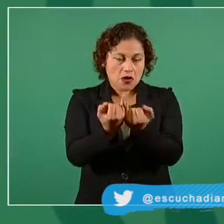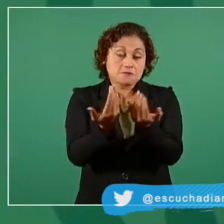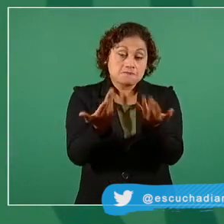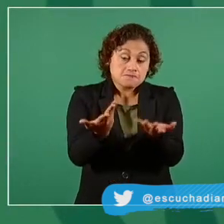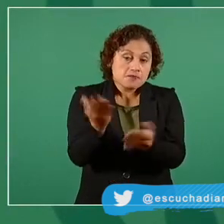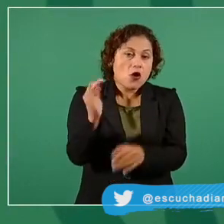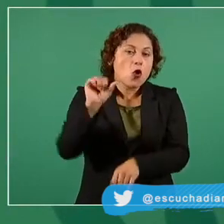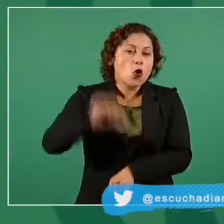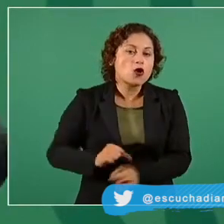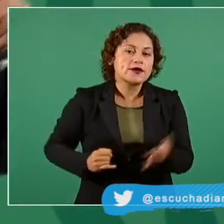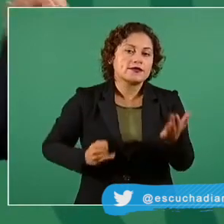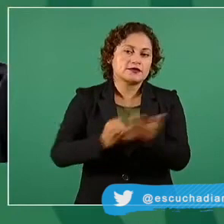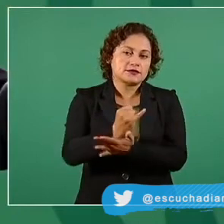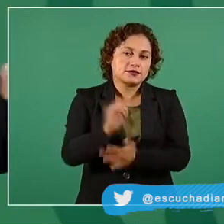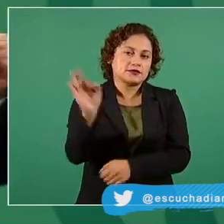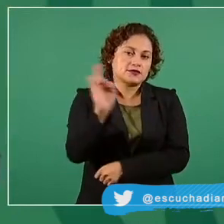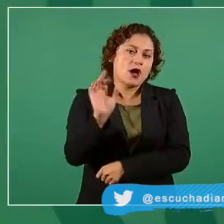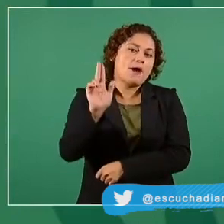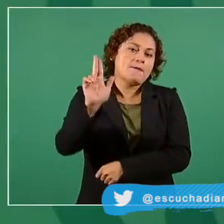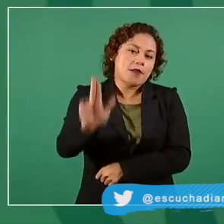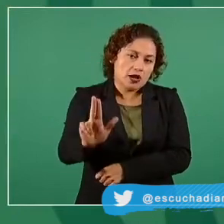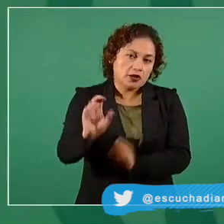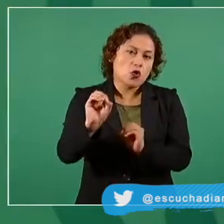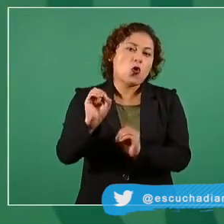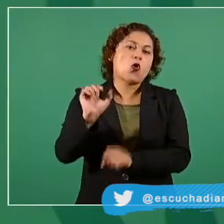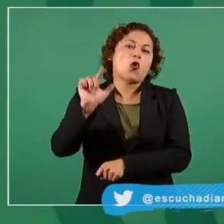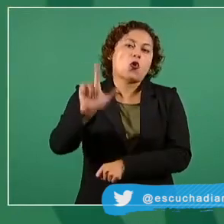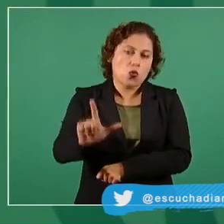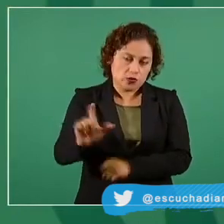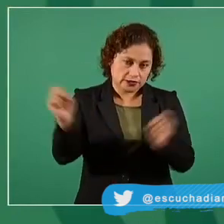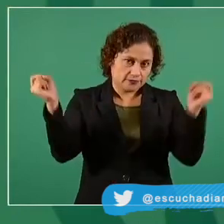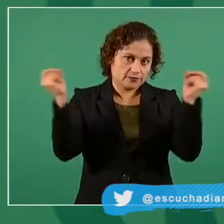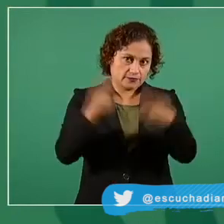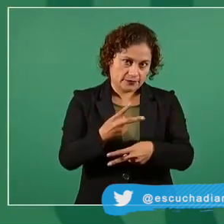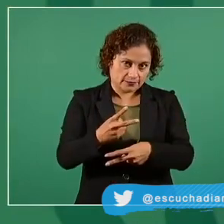nuevo el martes. Si no, nos vemos el lunes.